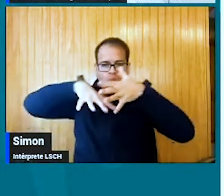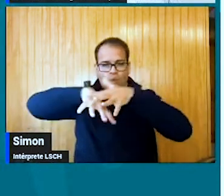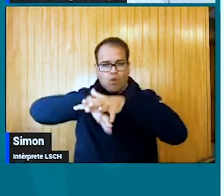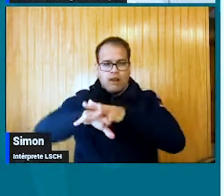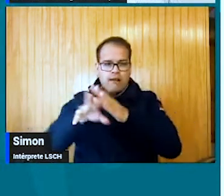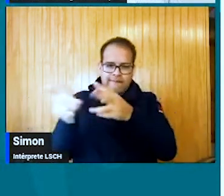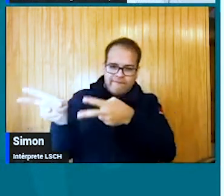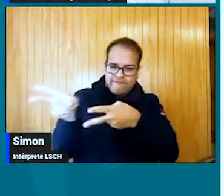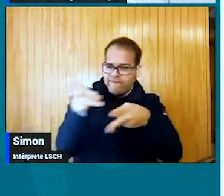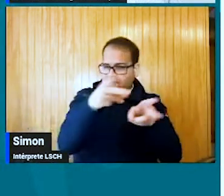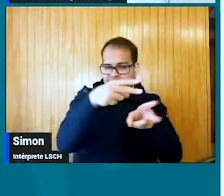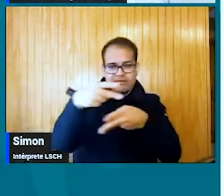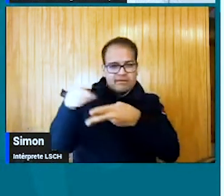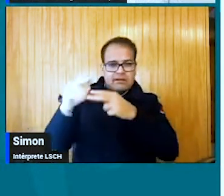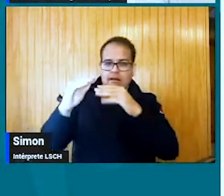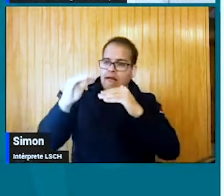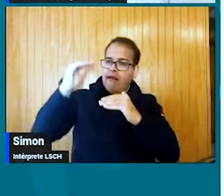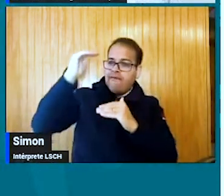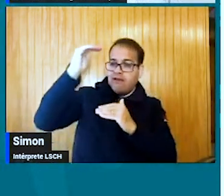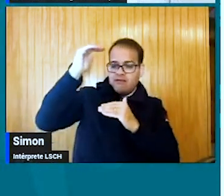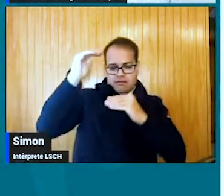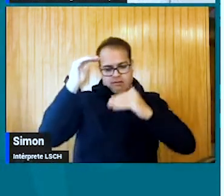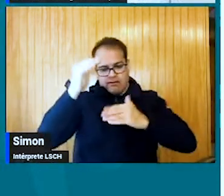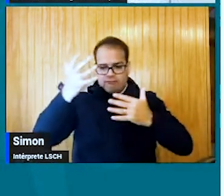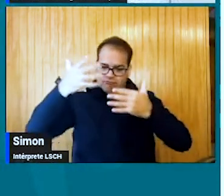que están arriba y abajo.